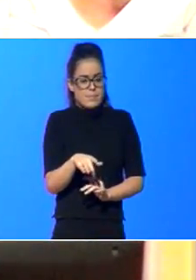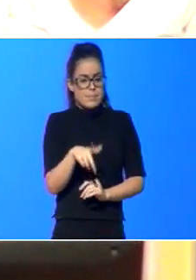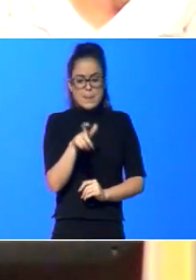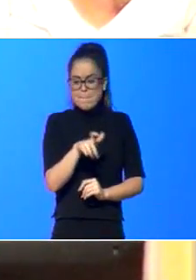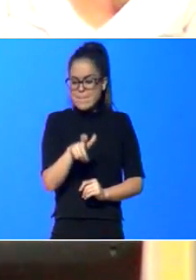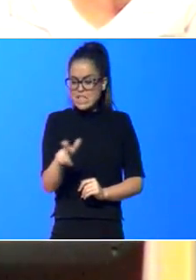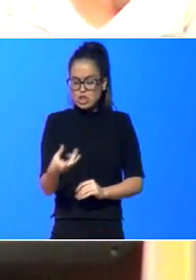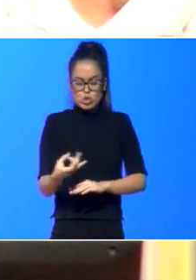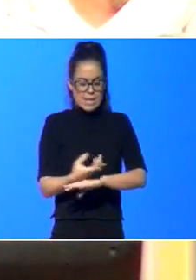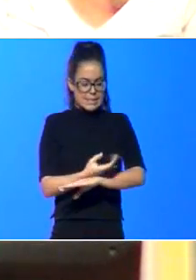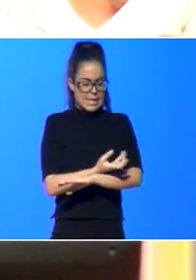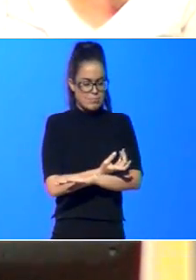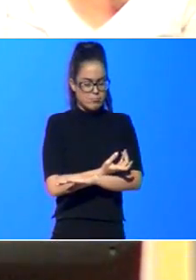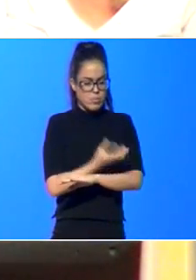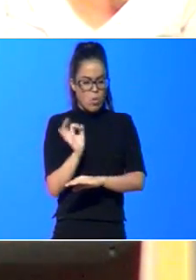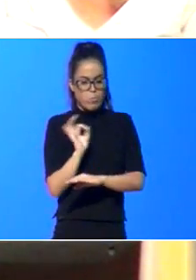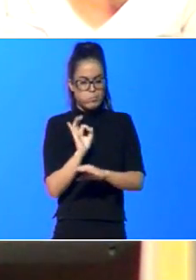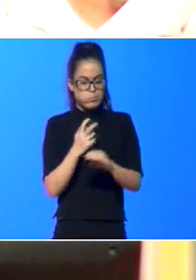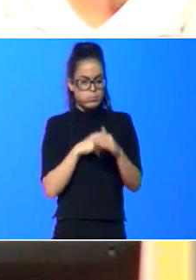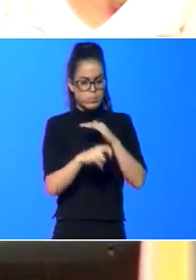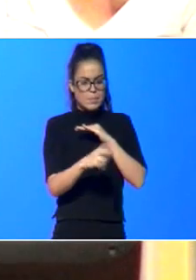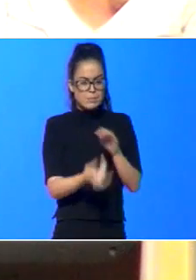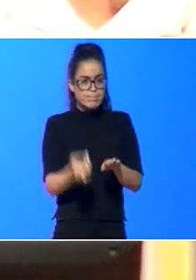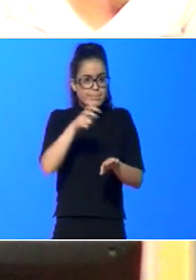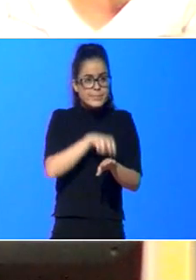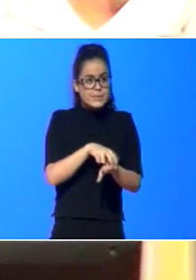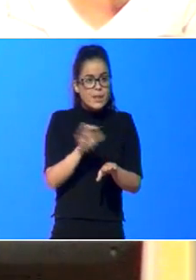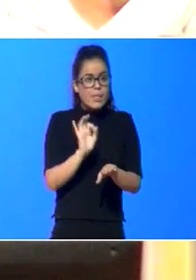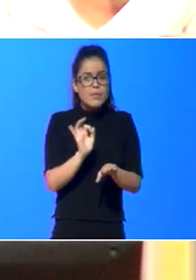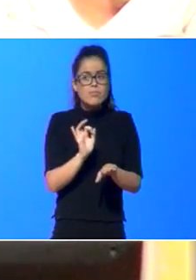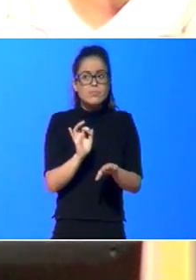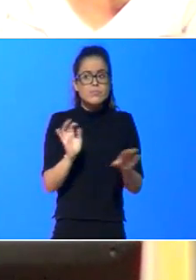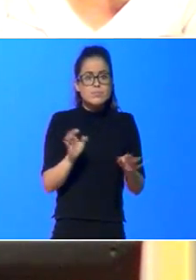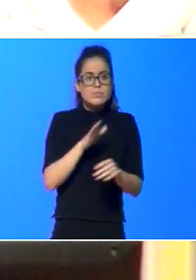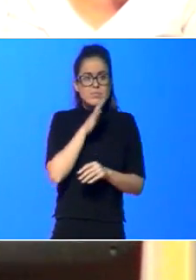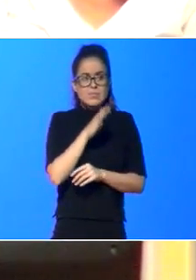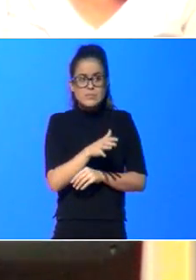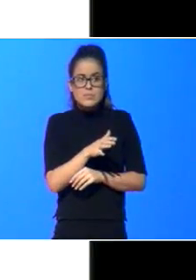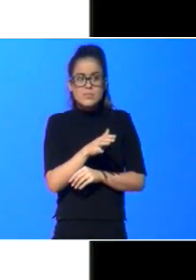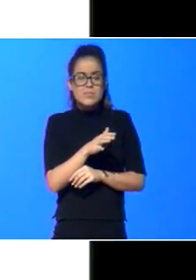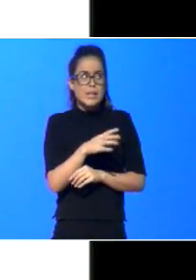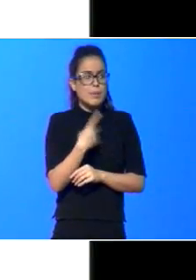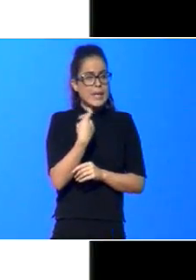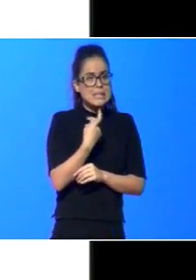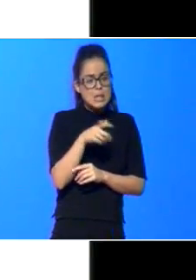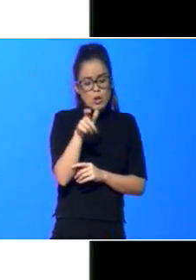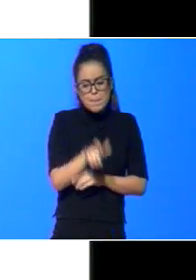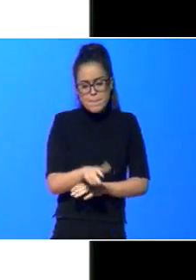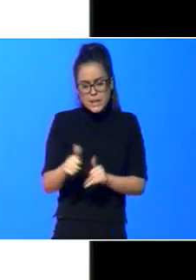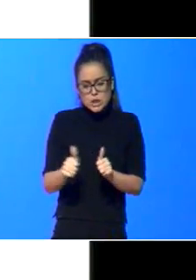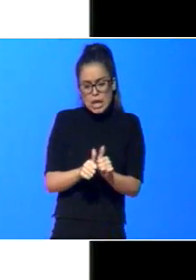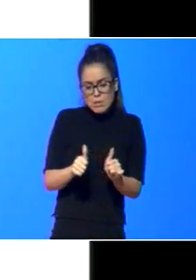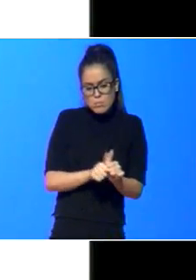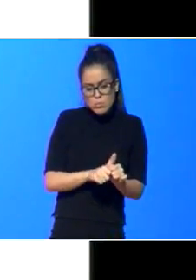tren o al metro es que puede parecer que es más costoso que haya una persona que le acompañe o que ir haciendo una serie